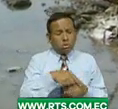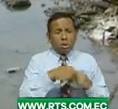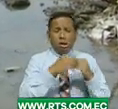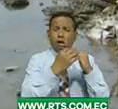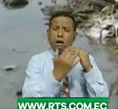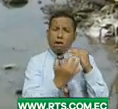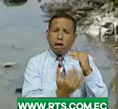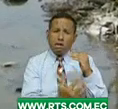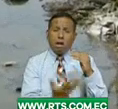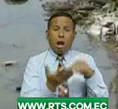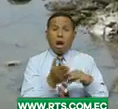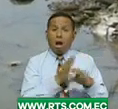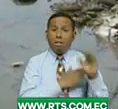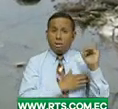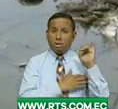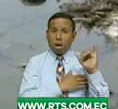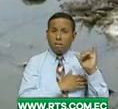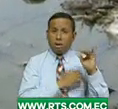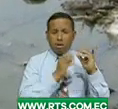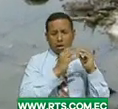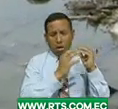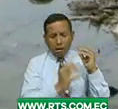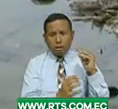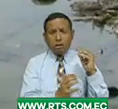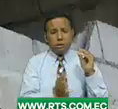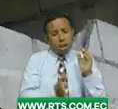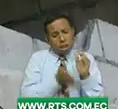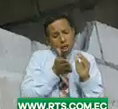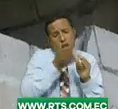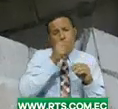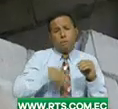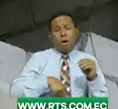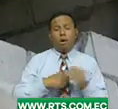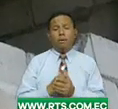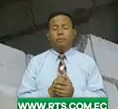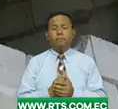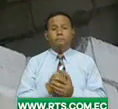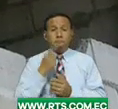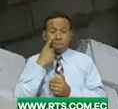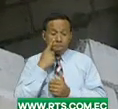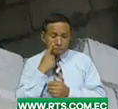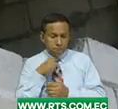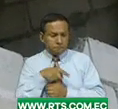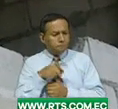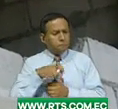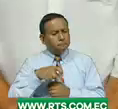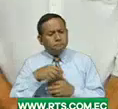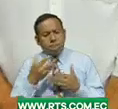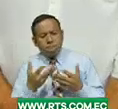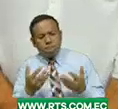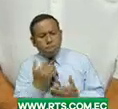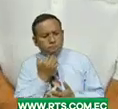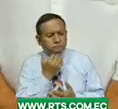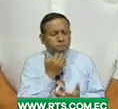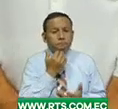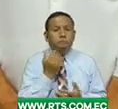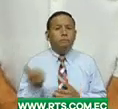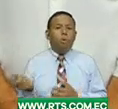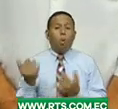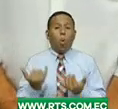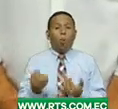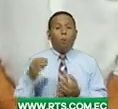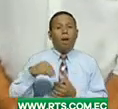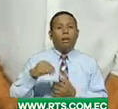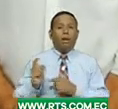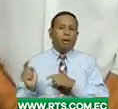caídos desde que hubo el terremoto porque no la podemos armar todavía. Para verificar sus necesidades, fueron visitados este martes